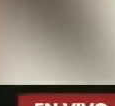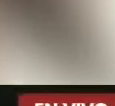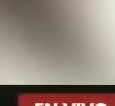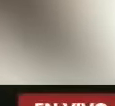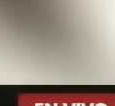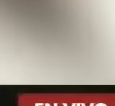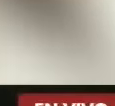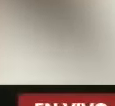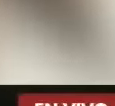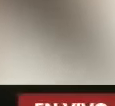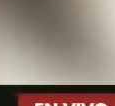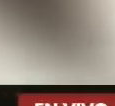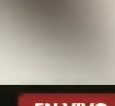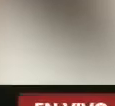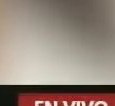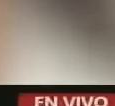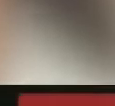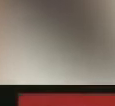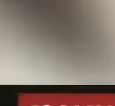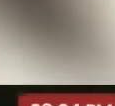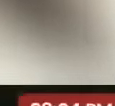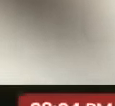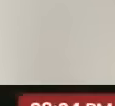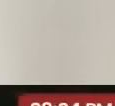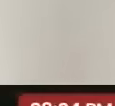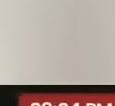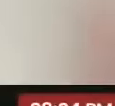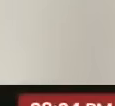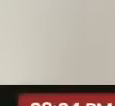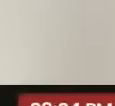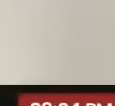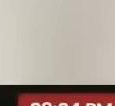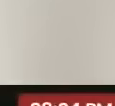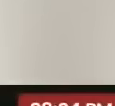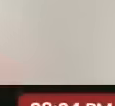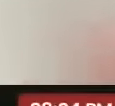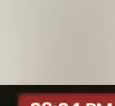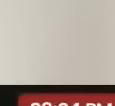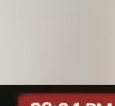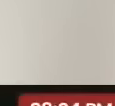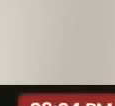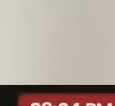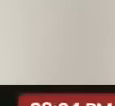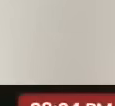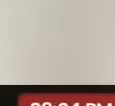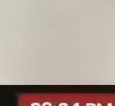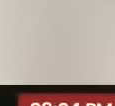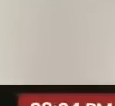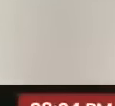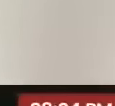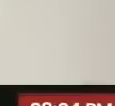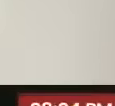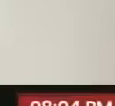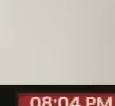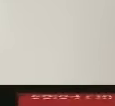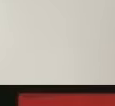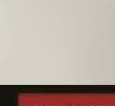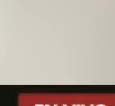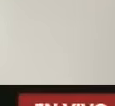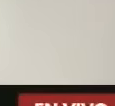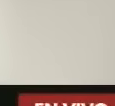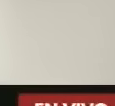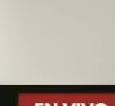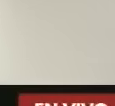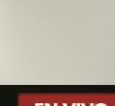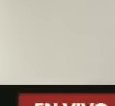mundo tranquilo, allí, esperando. Y bueno, cuando se presenta, se van tranquilos, pasivos, como si nada hubiese